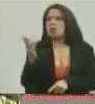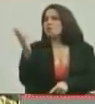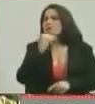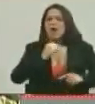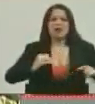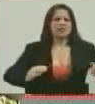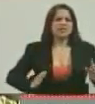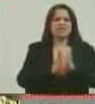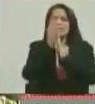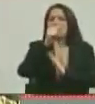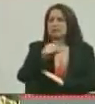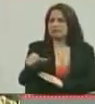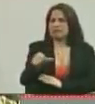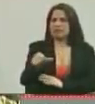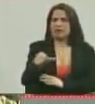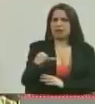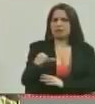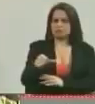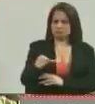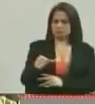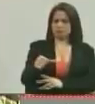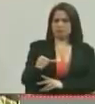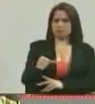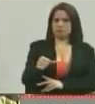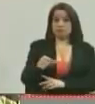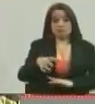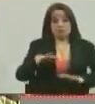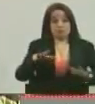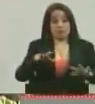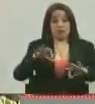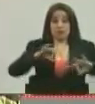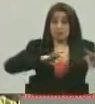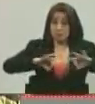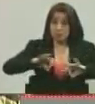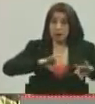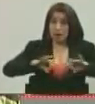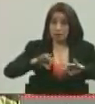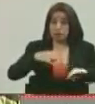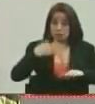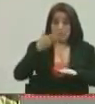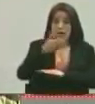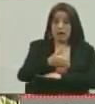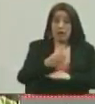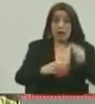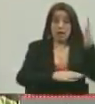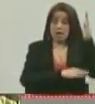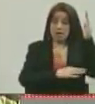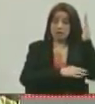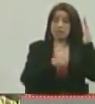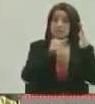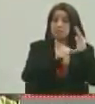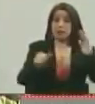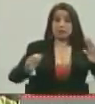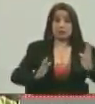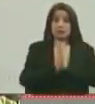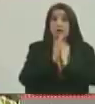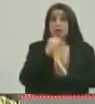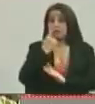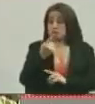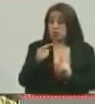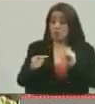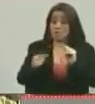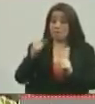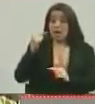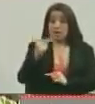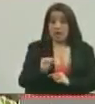año así que lo que están preparados para las iglesias semana santa no olvides decretado por un cura y mañana salen